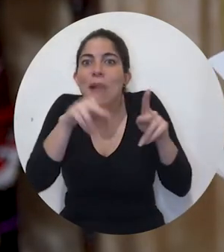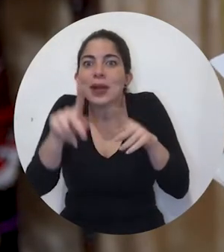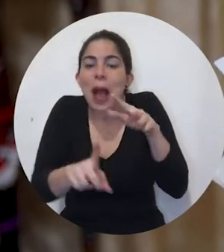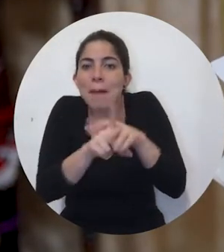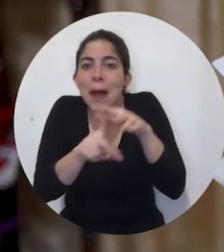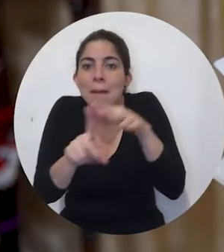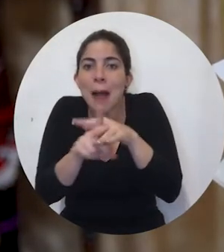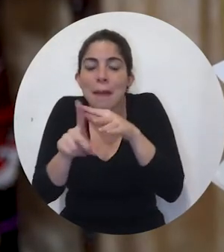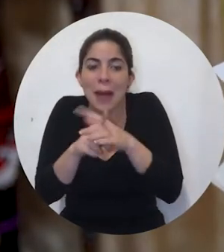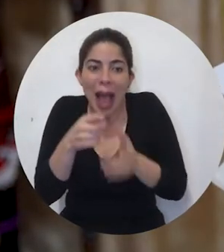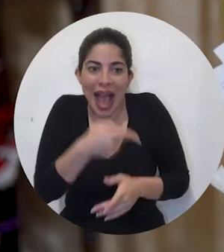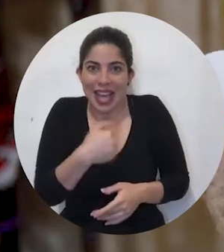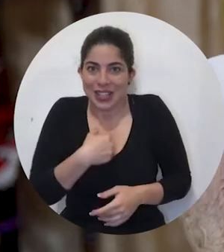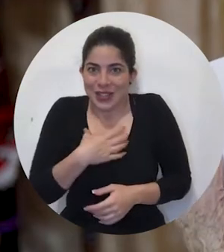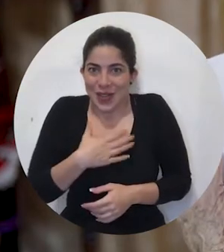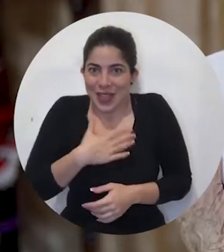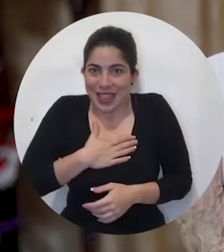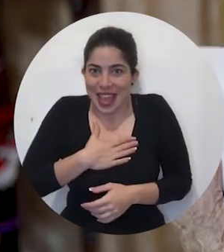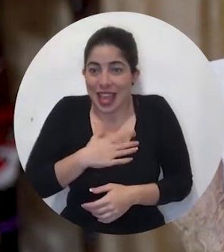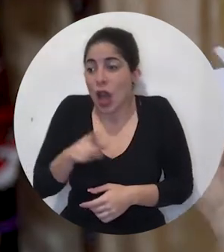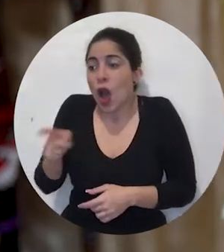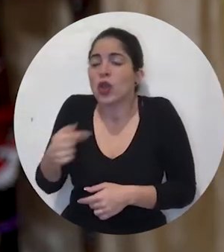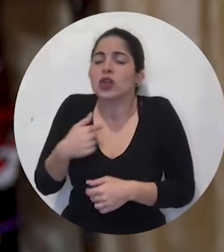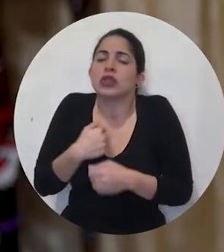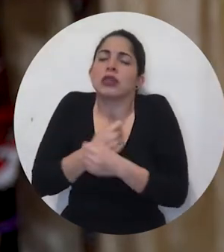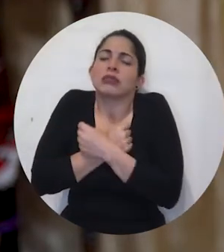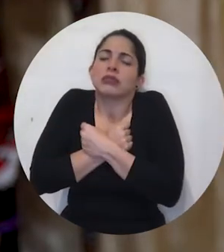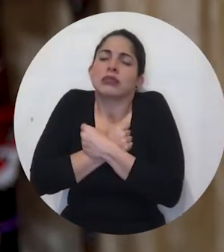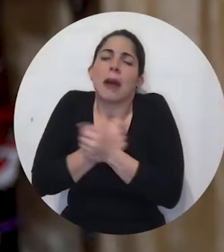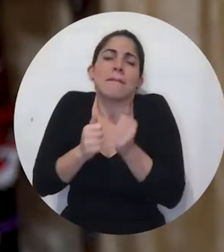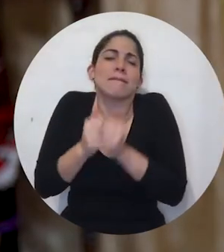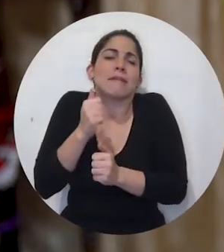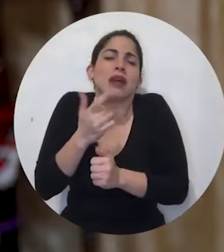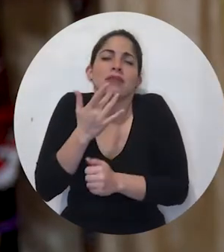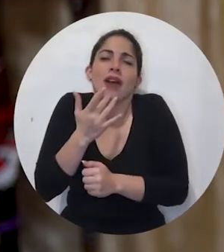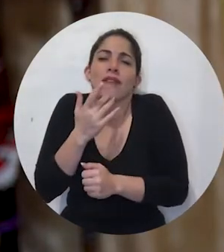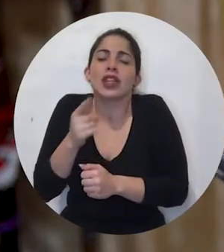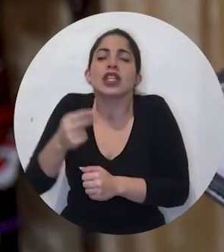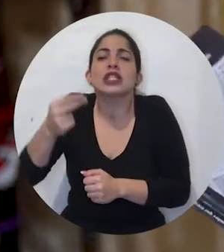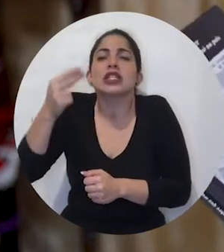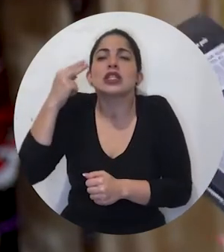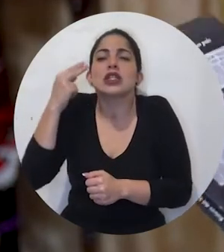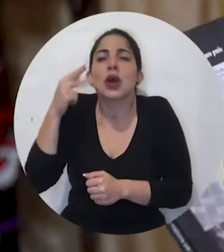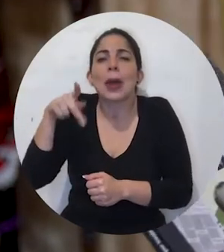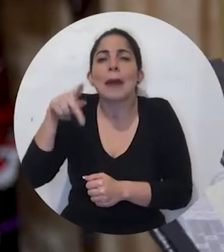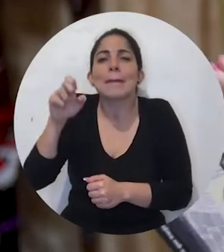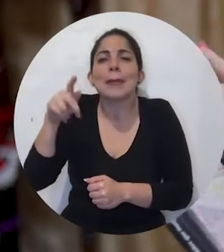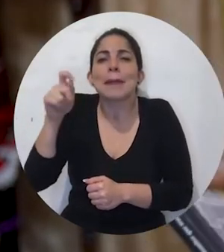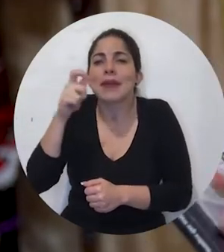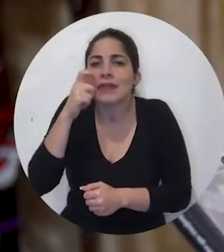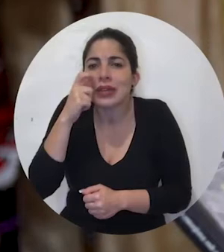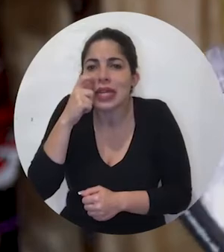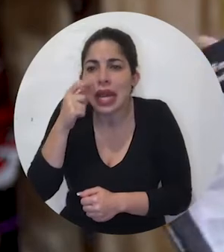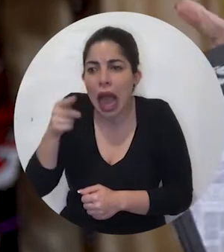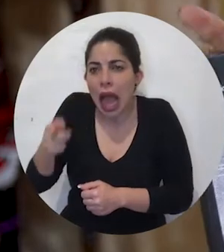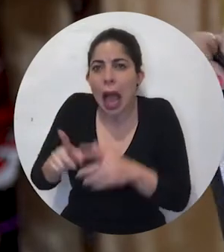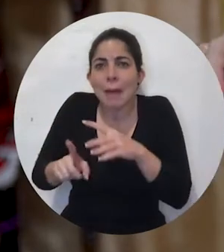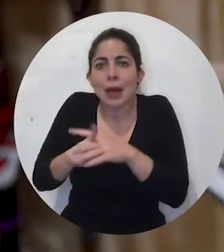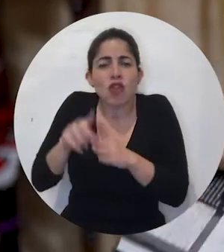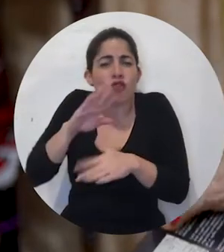el Caribe, todos están aquí. Aquí los tengo. Y este es el que aprecio toda la historia de don